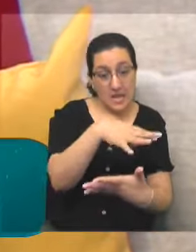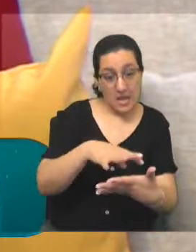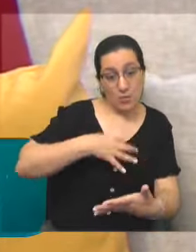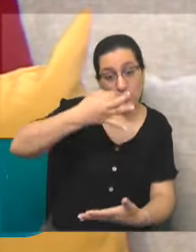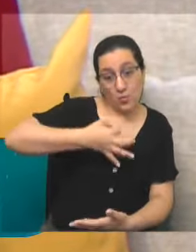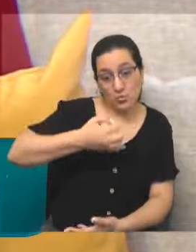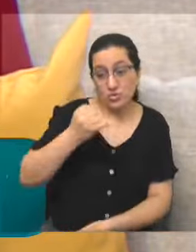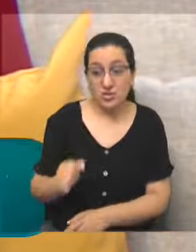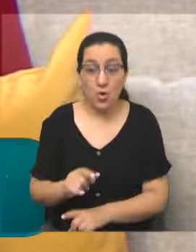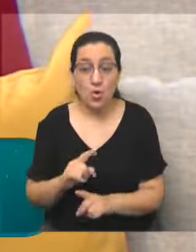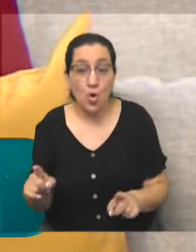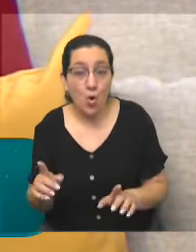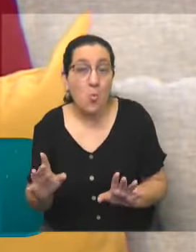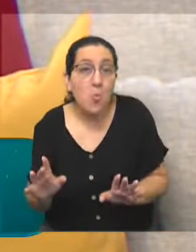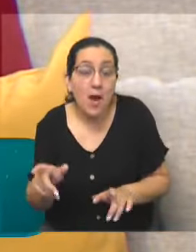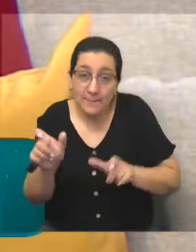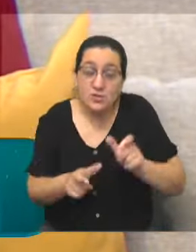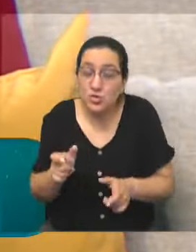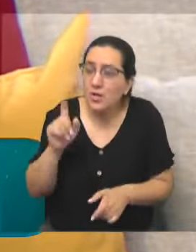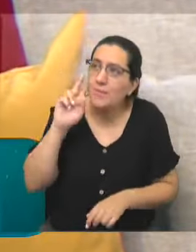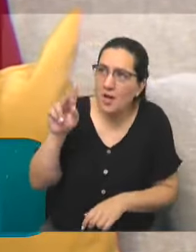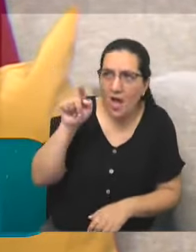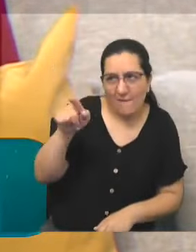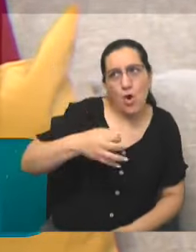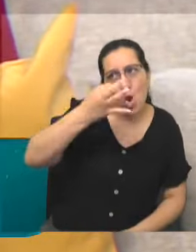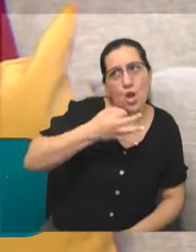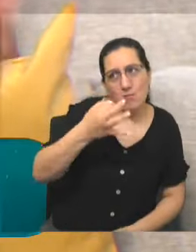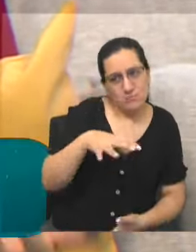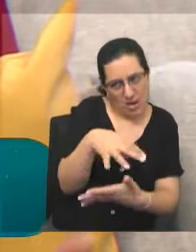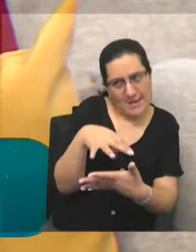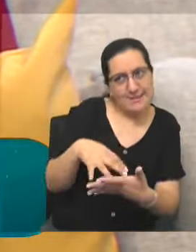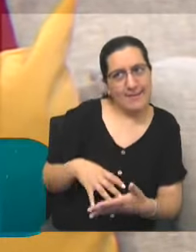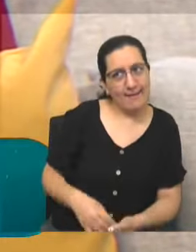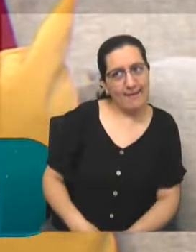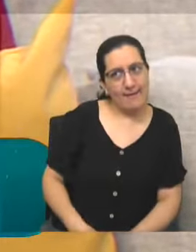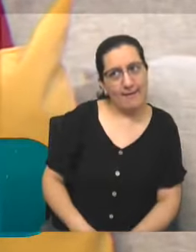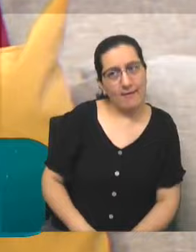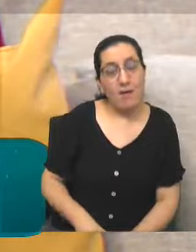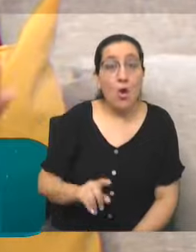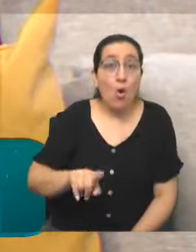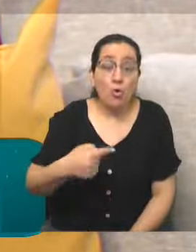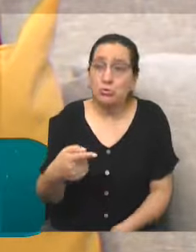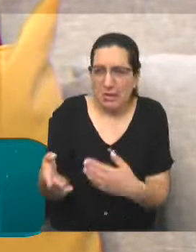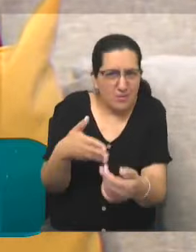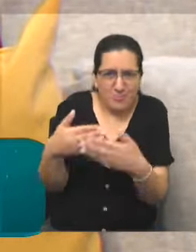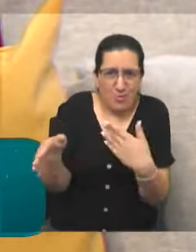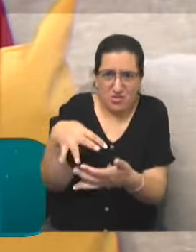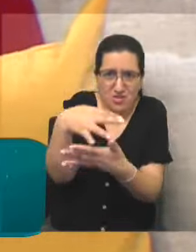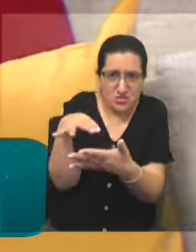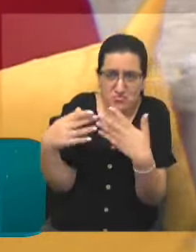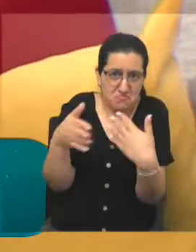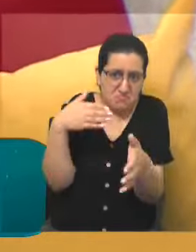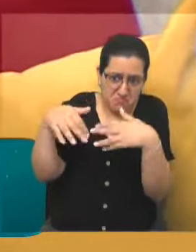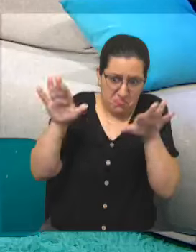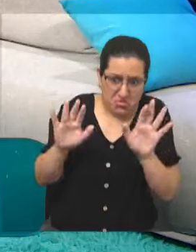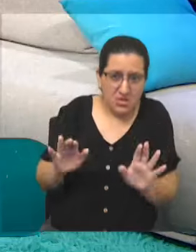No sé si eso juega después para ser presidente. Pero hay gente para la que es importante cómo te dirijas. O sea, hay gente a la que ese partido